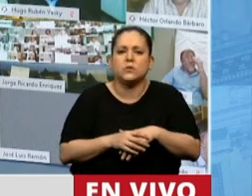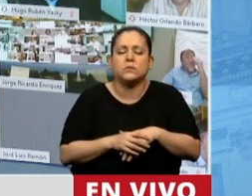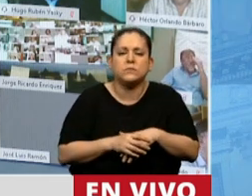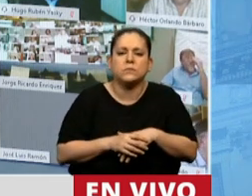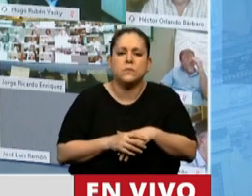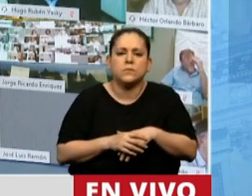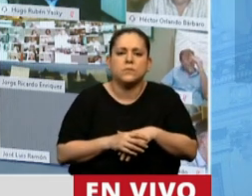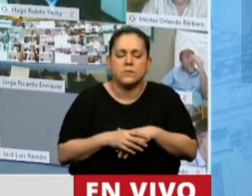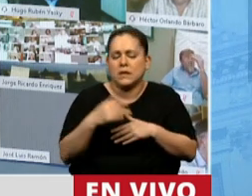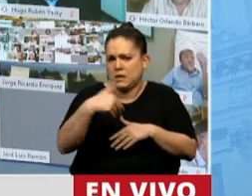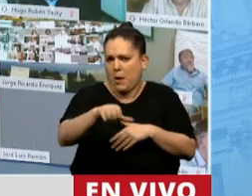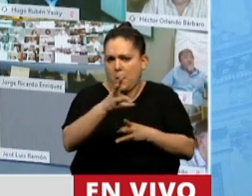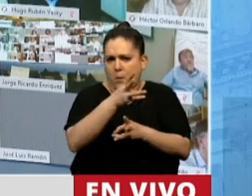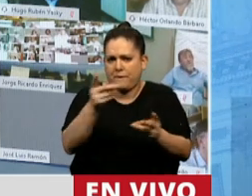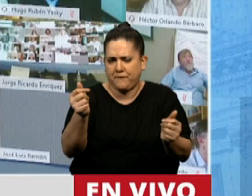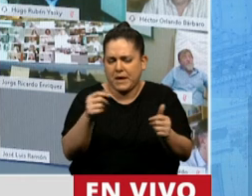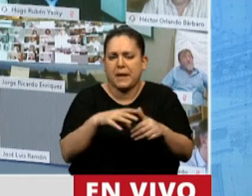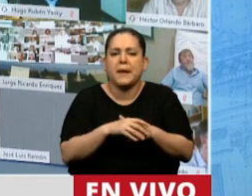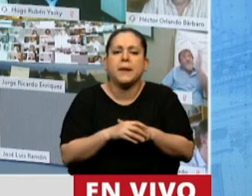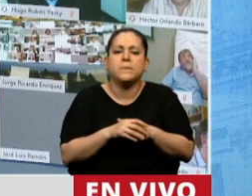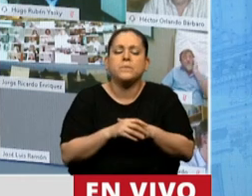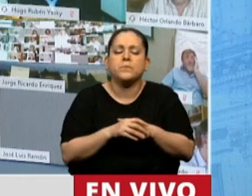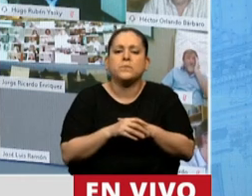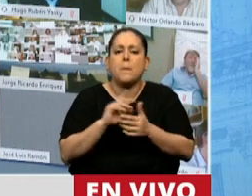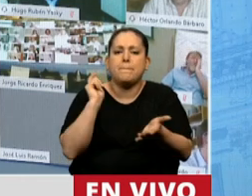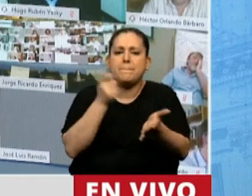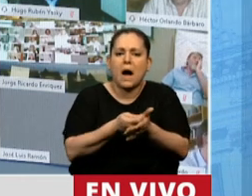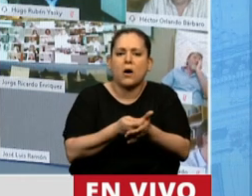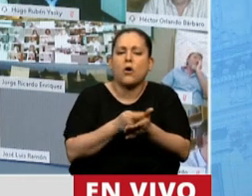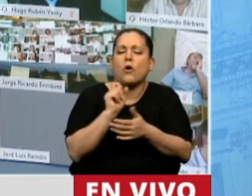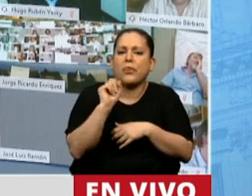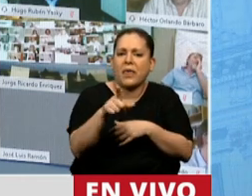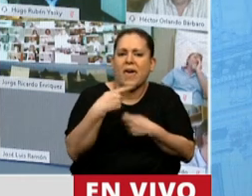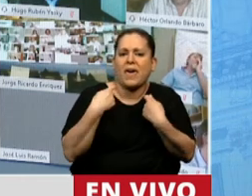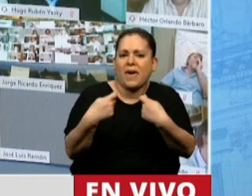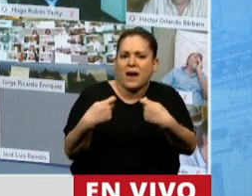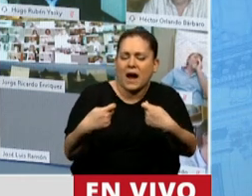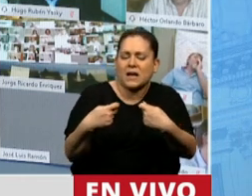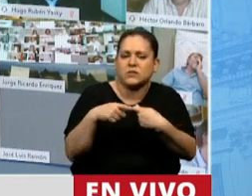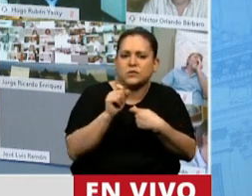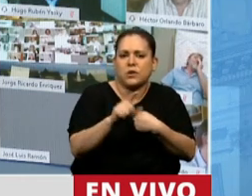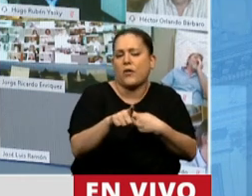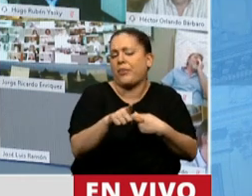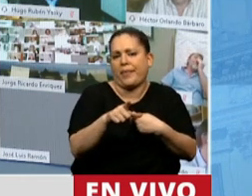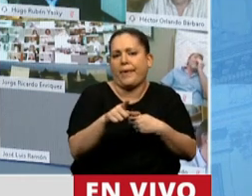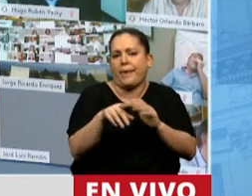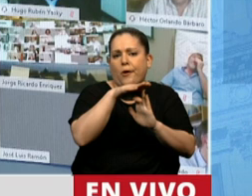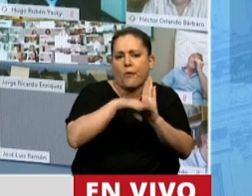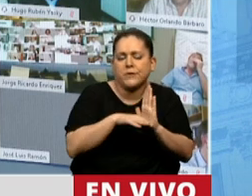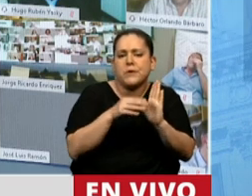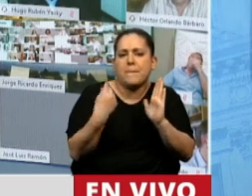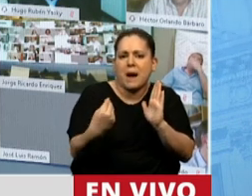pitales Sí ya termino presidente e el pago de de de gastos peritale como condición de